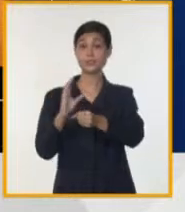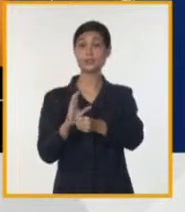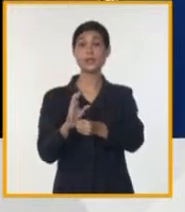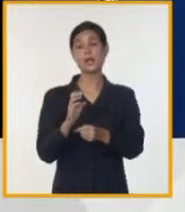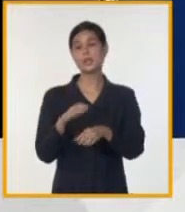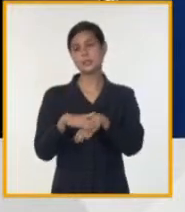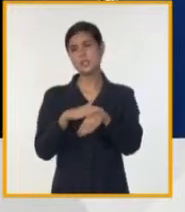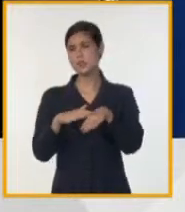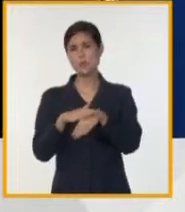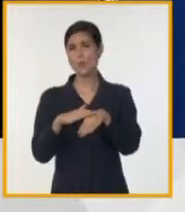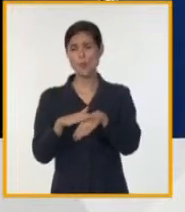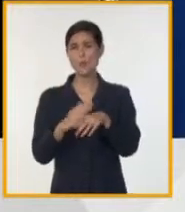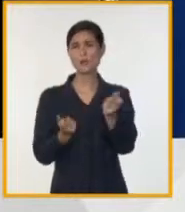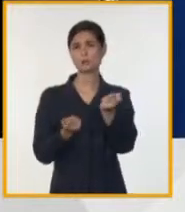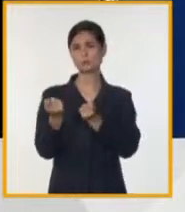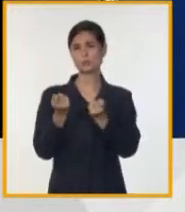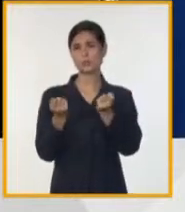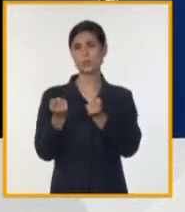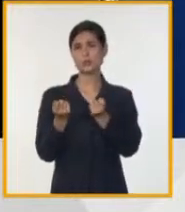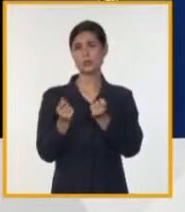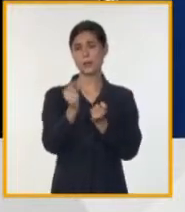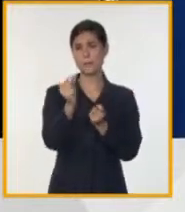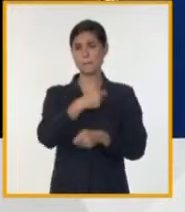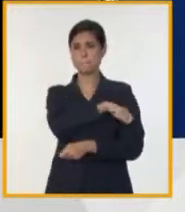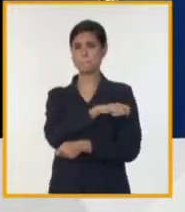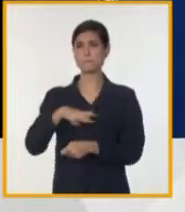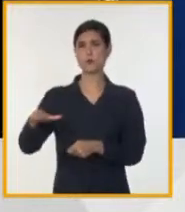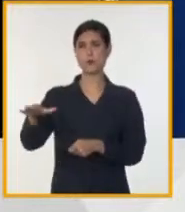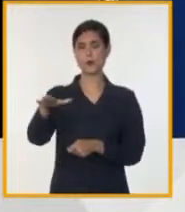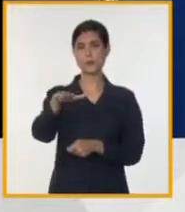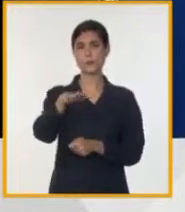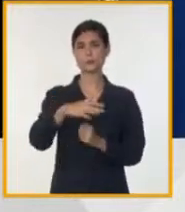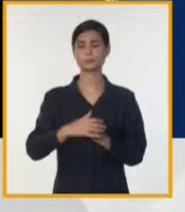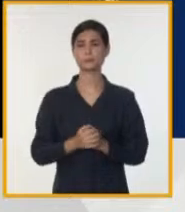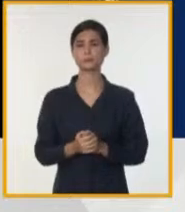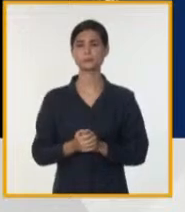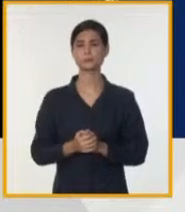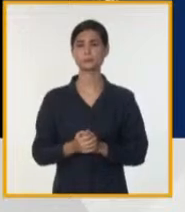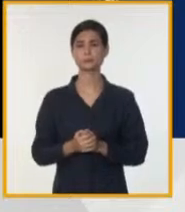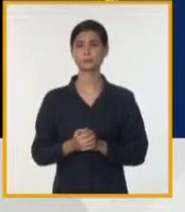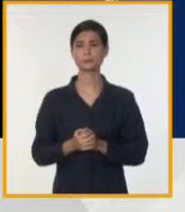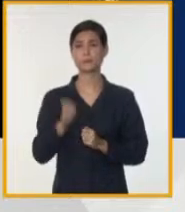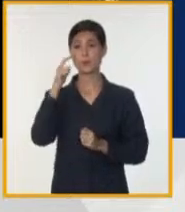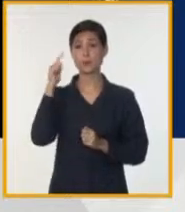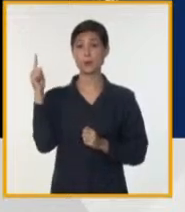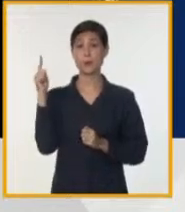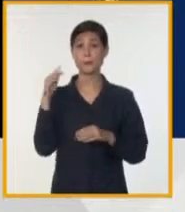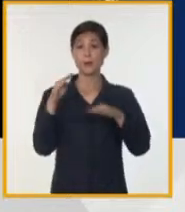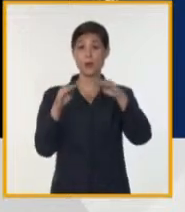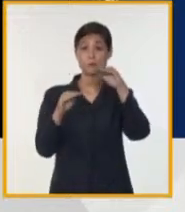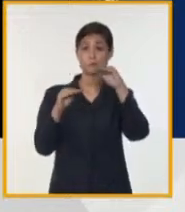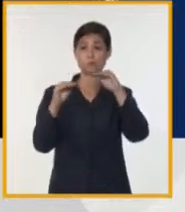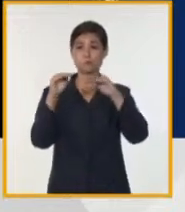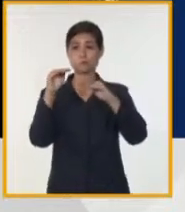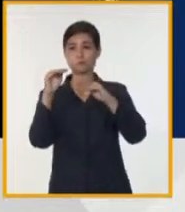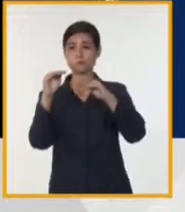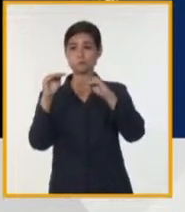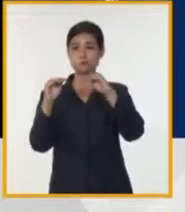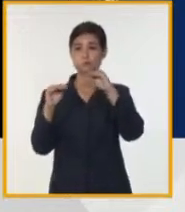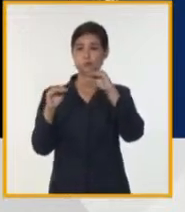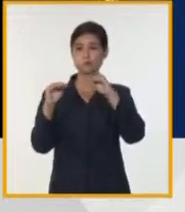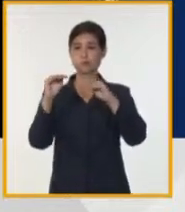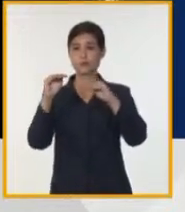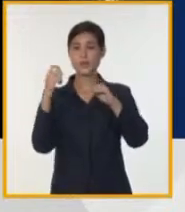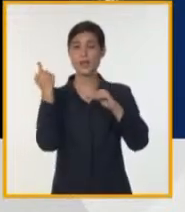disculpen, podemos ver que asciende desde que se crea el grupo hasta el 2019, tiene